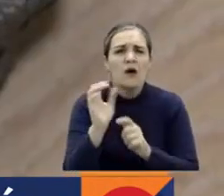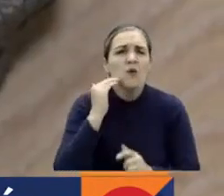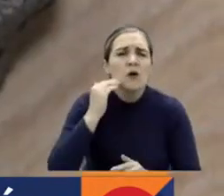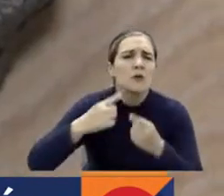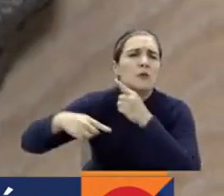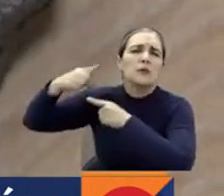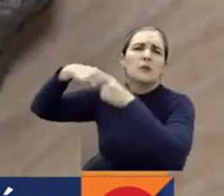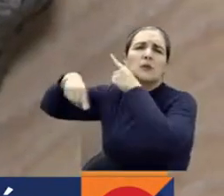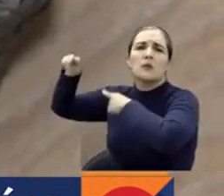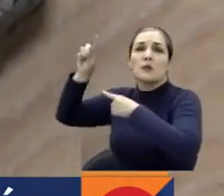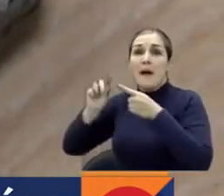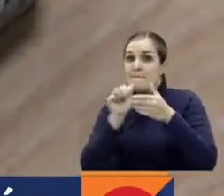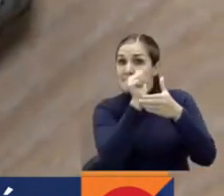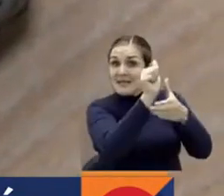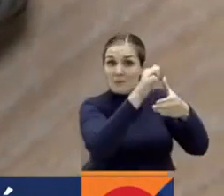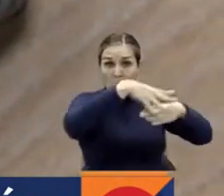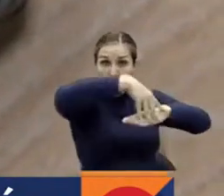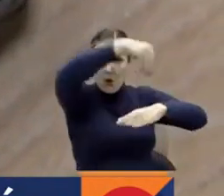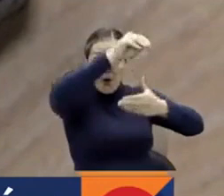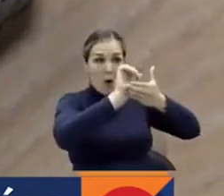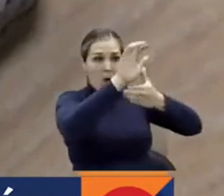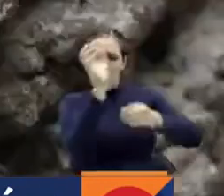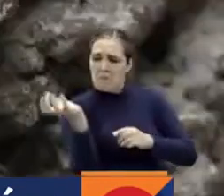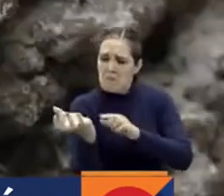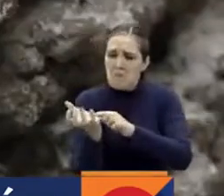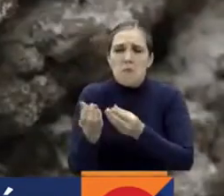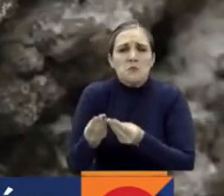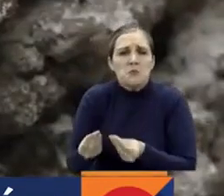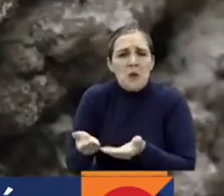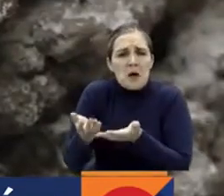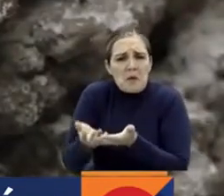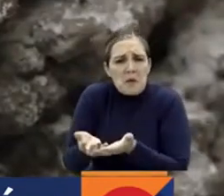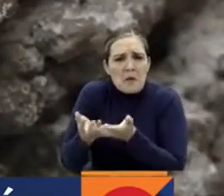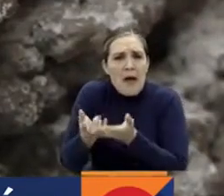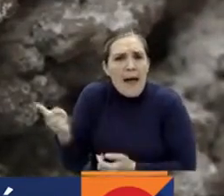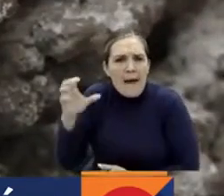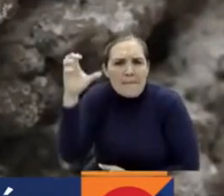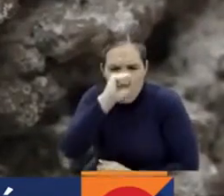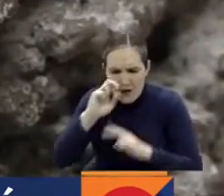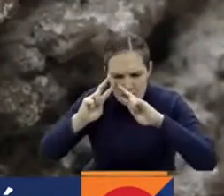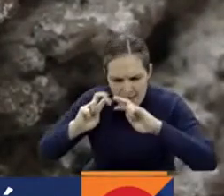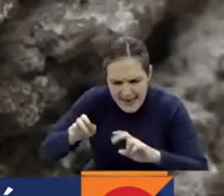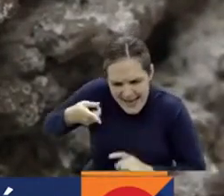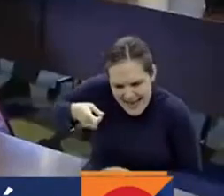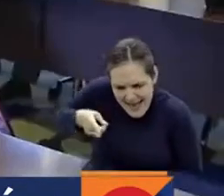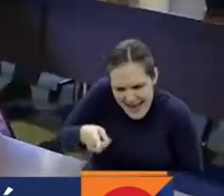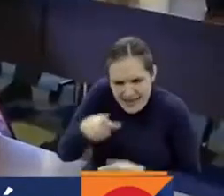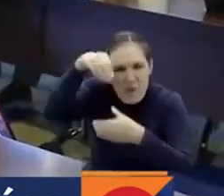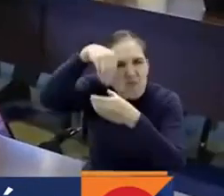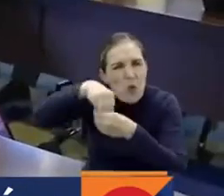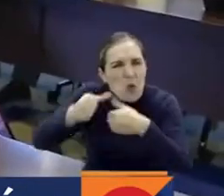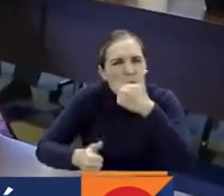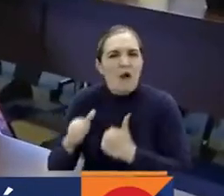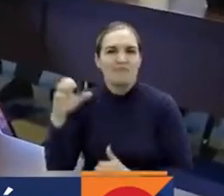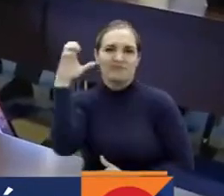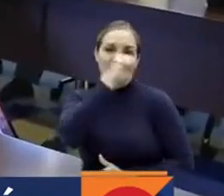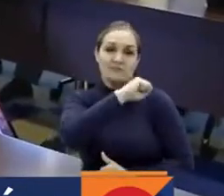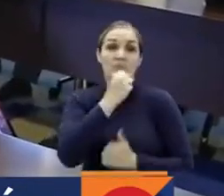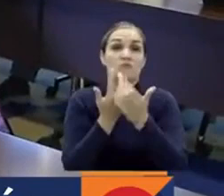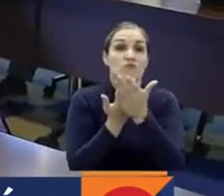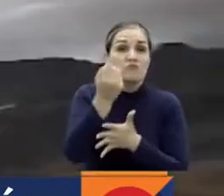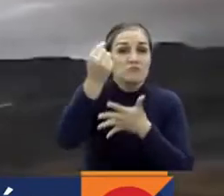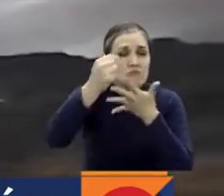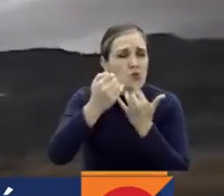varios años por el volcán Nevado del Ruiz. Pesa muy poco y es un elemento que sirve para estudiar la actividad del volcán. Finalmente, la recomendación